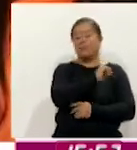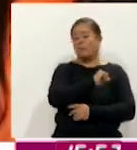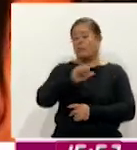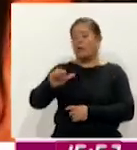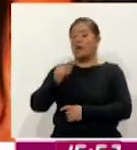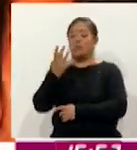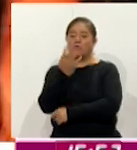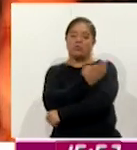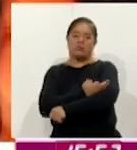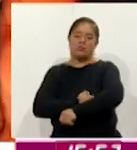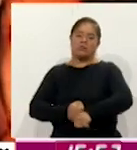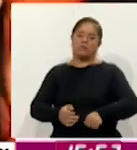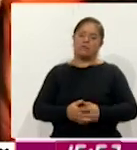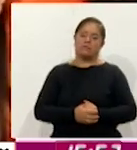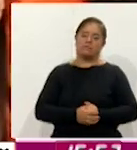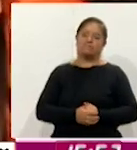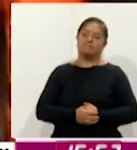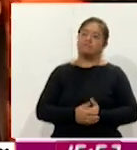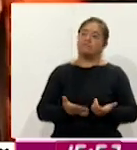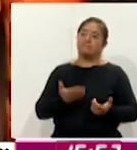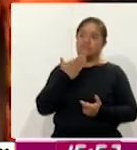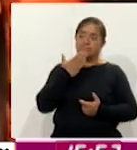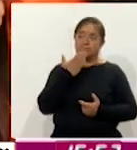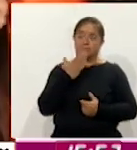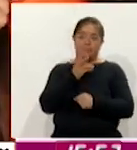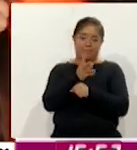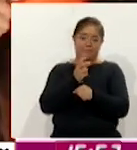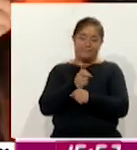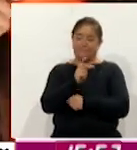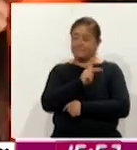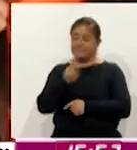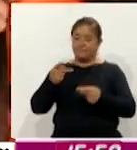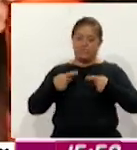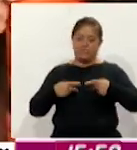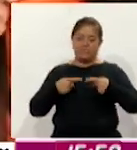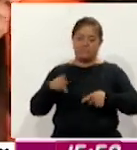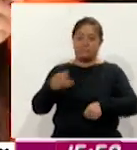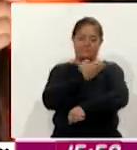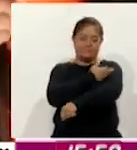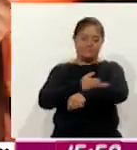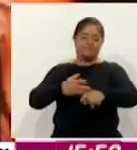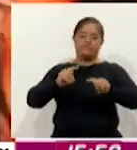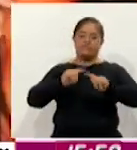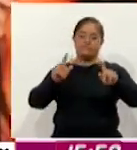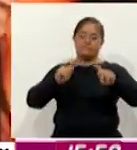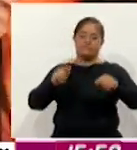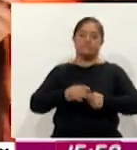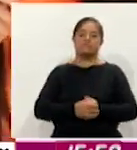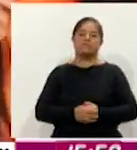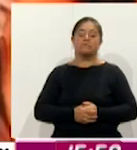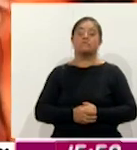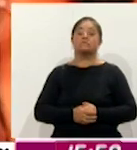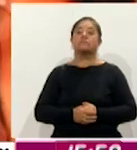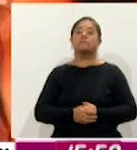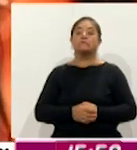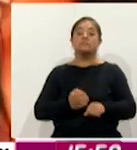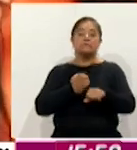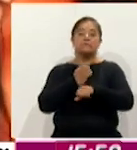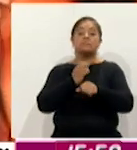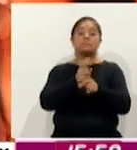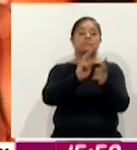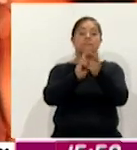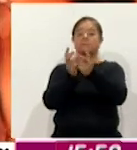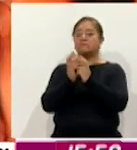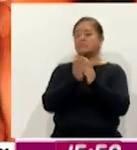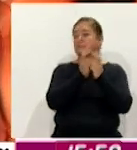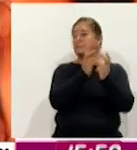las 4 de la tarde. Y bien, invitamos a toda la población, a las familias tlaxcaltecas y de estados vecinos que nos ven,